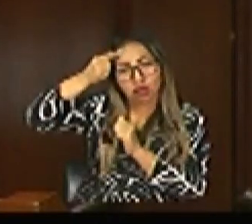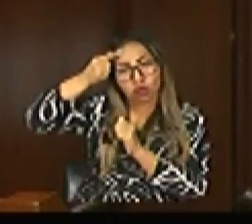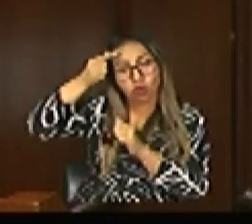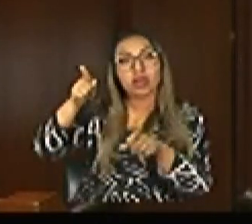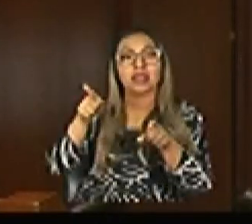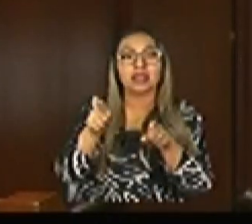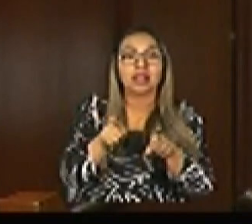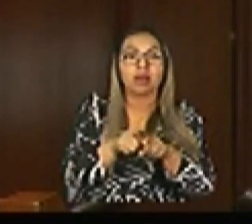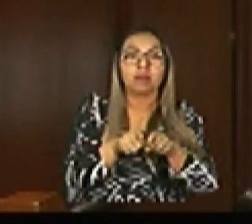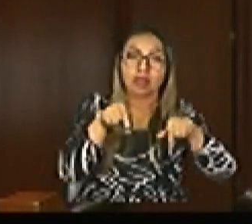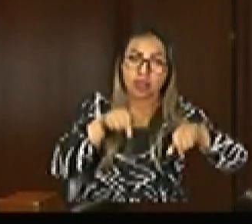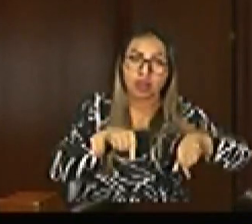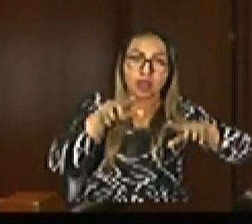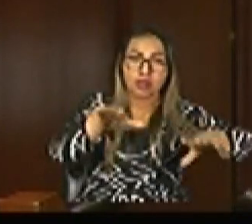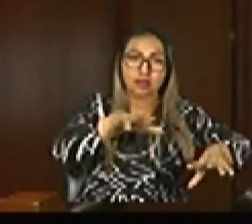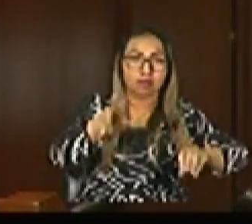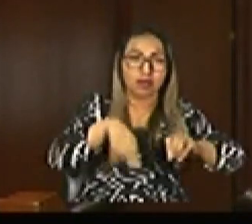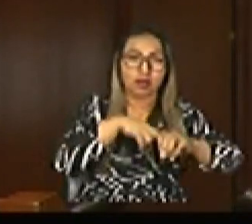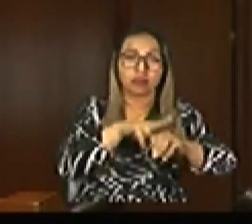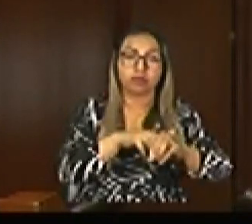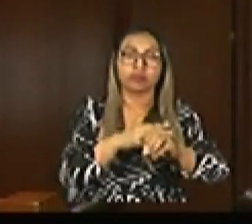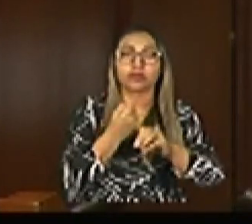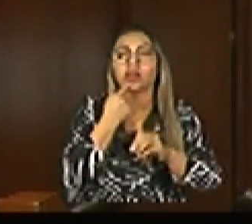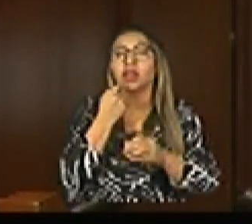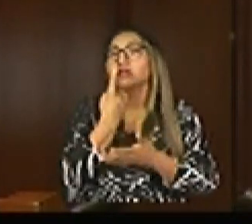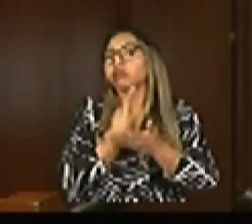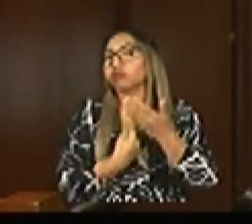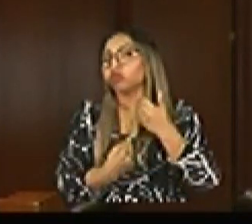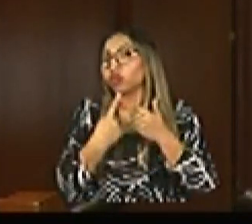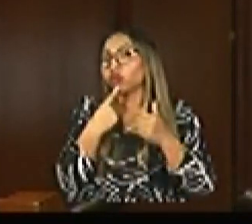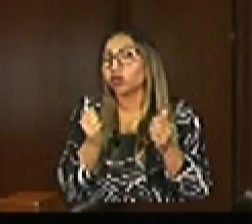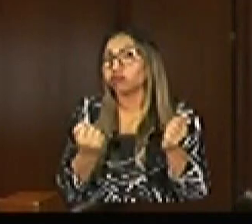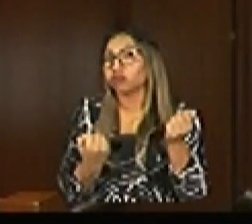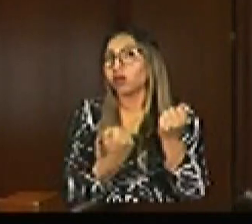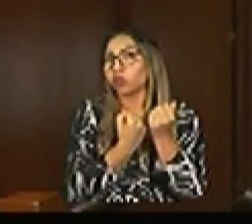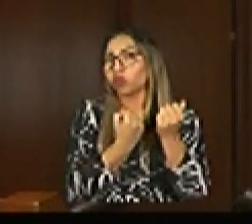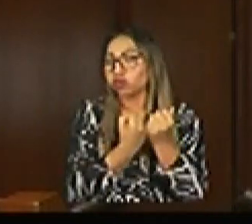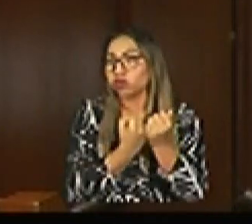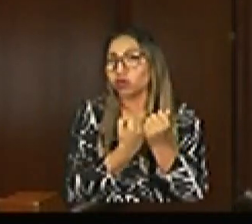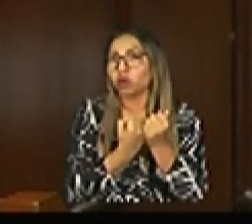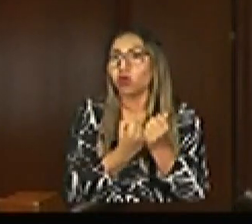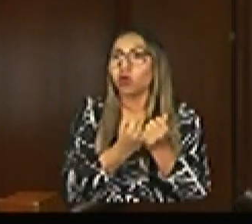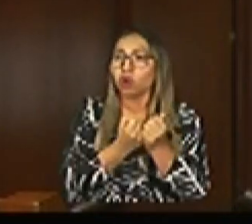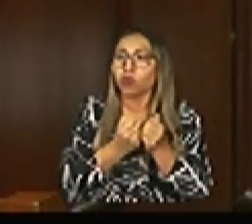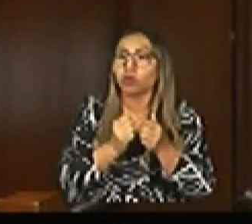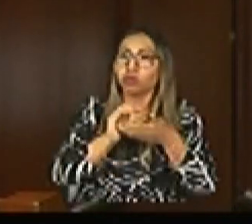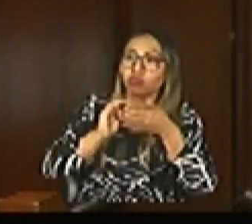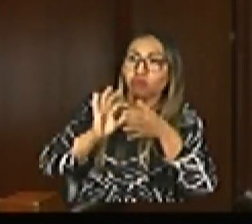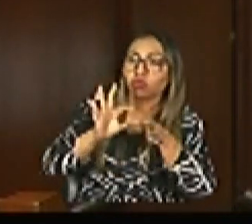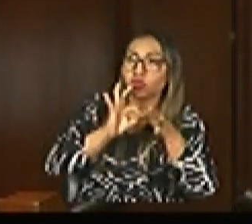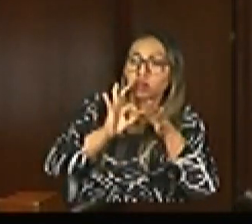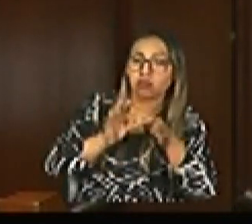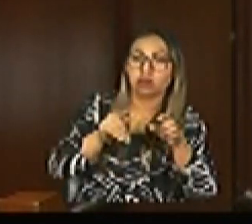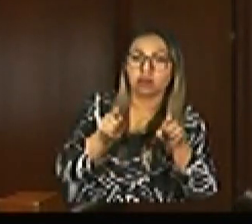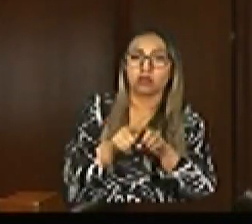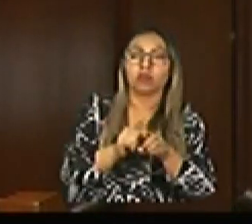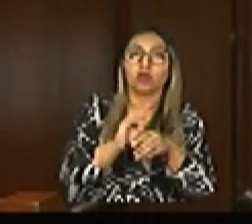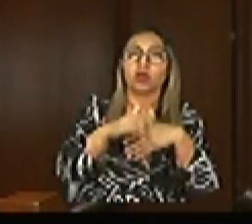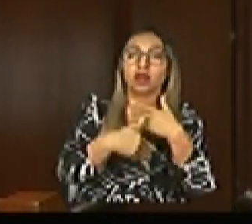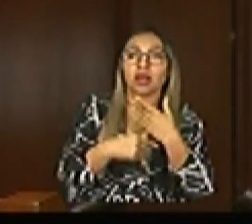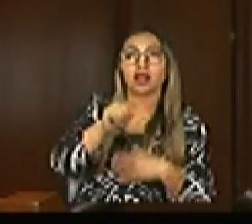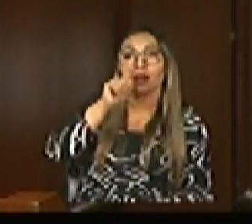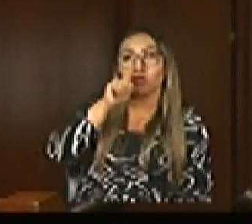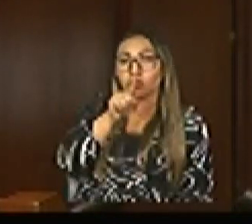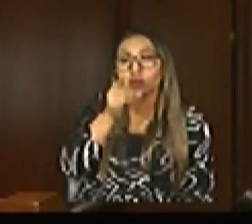Asamblea. Solo a través de una colaboración armónica podremos asegurar que cada centavo